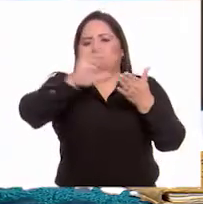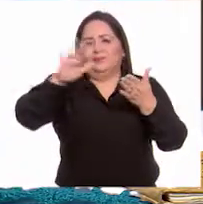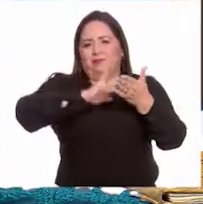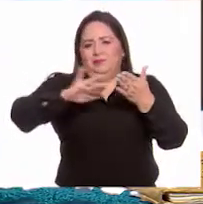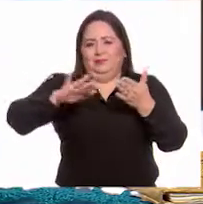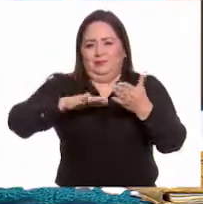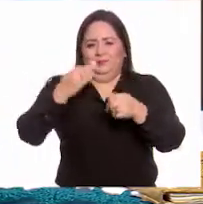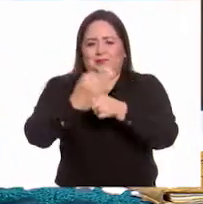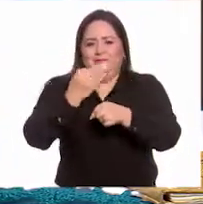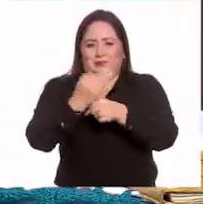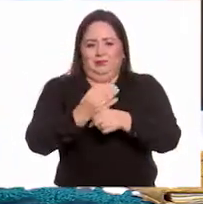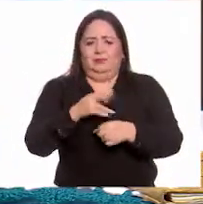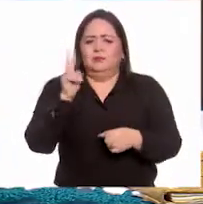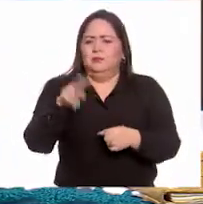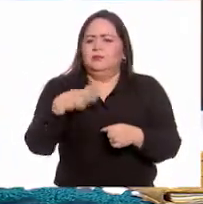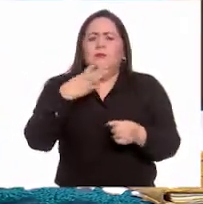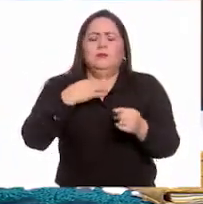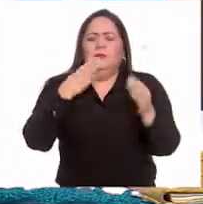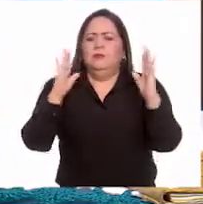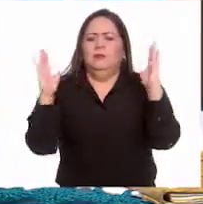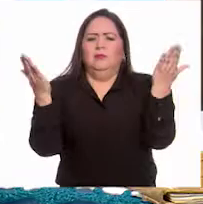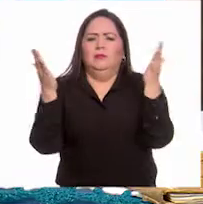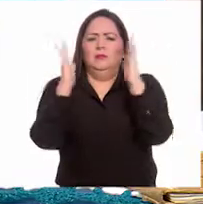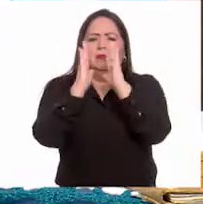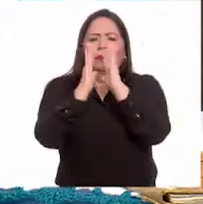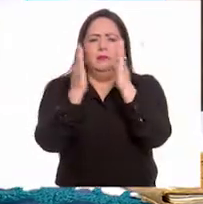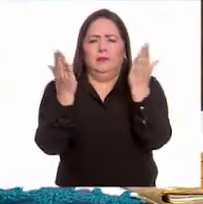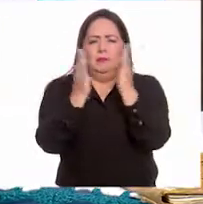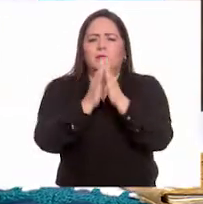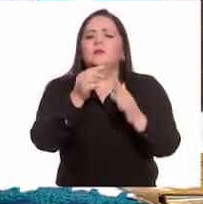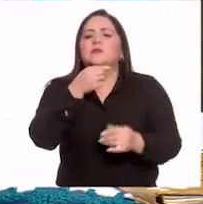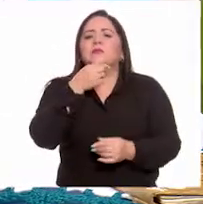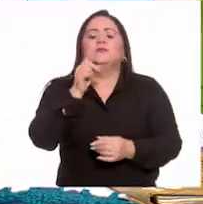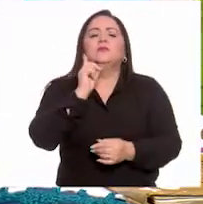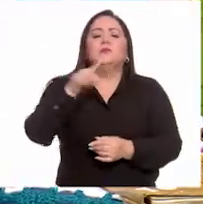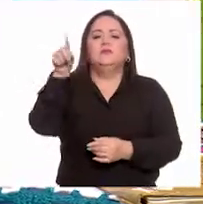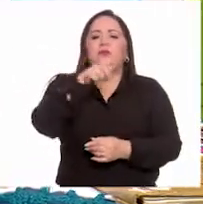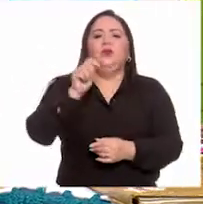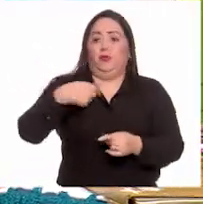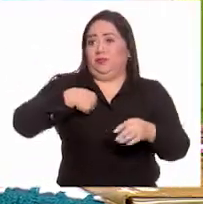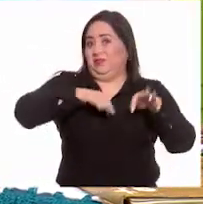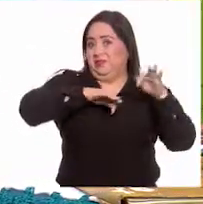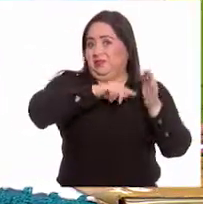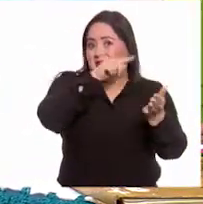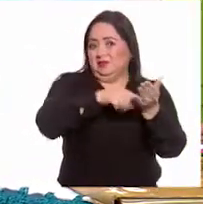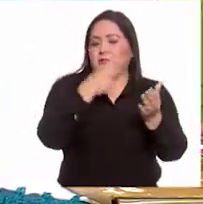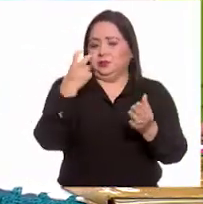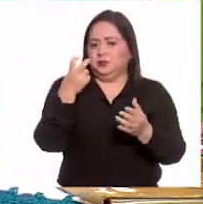están los autores. Es un cartonero que han elaborado los niños y los maestros ahí donde yo trabajo.